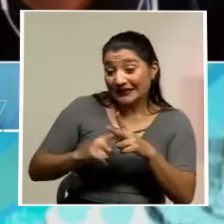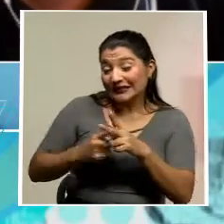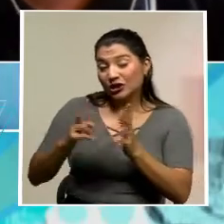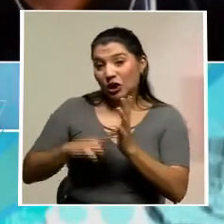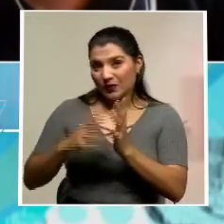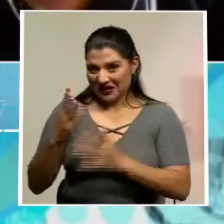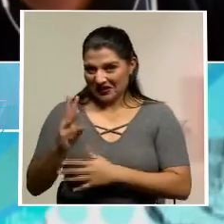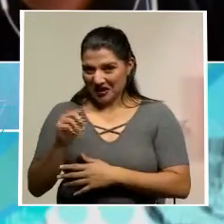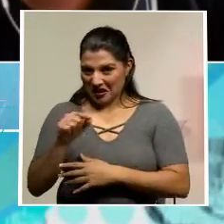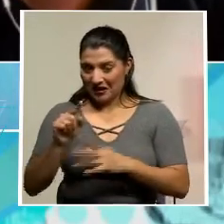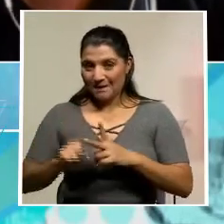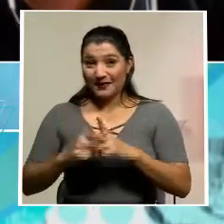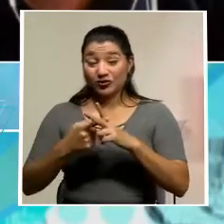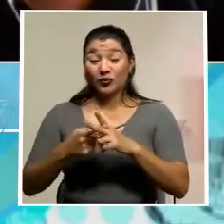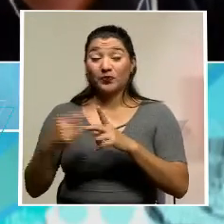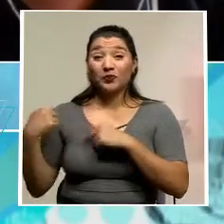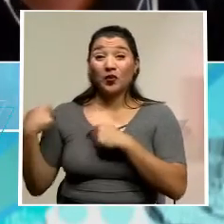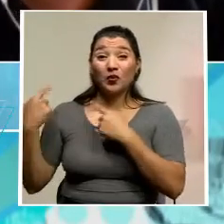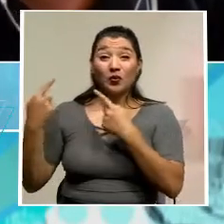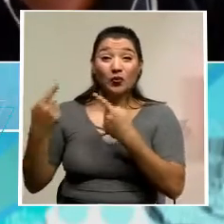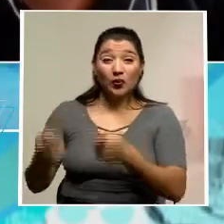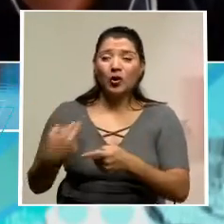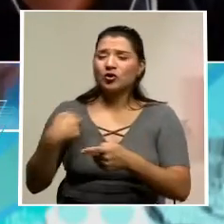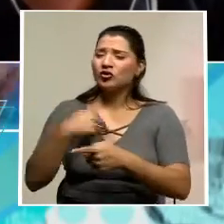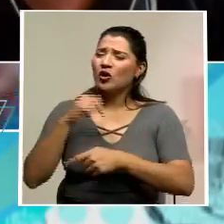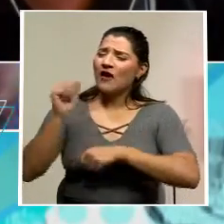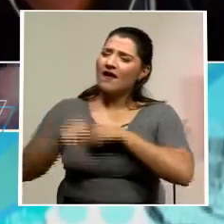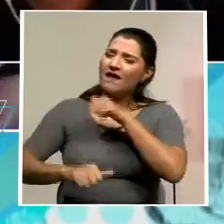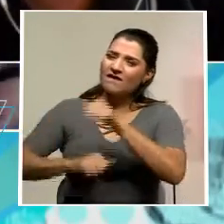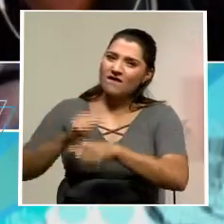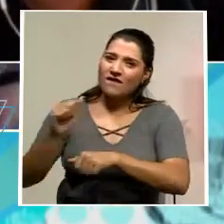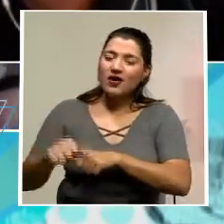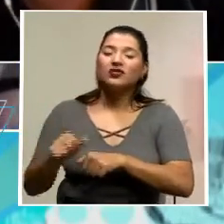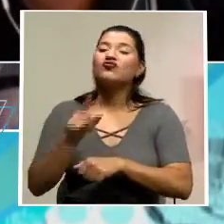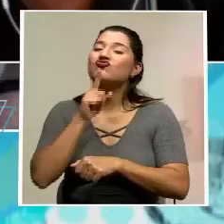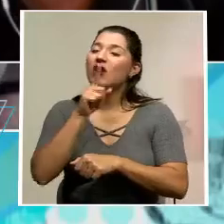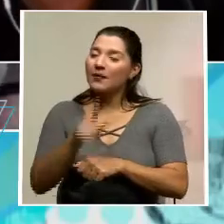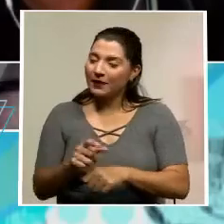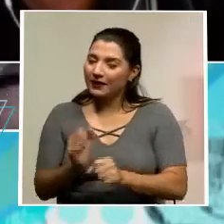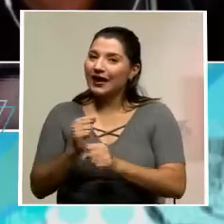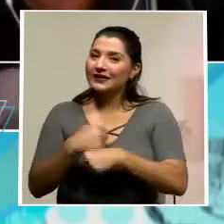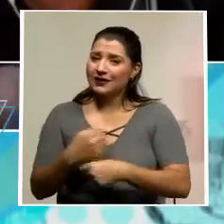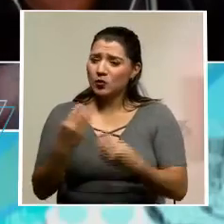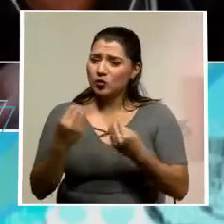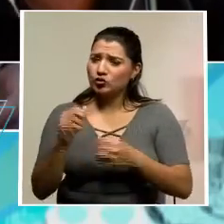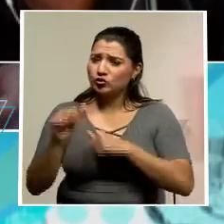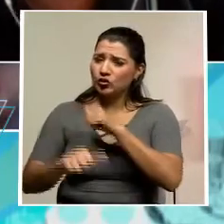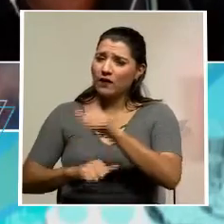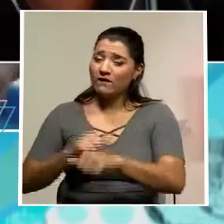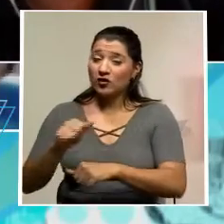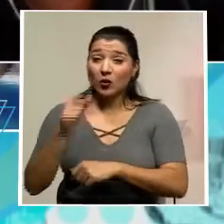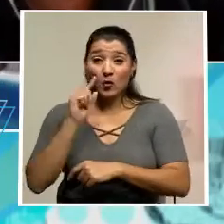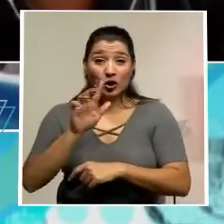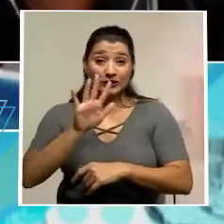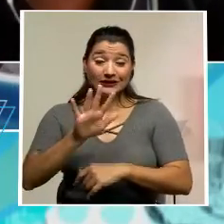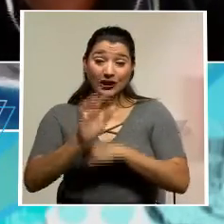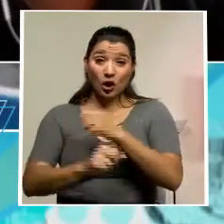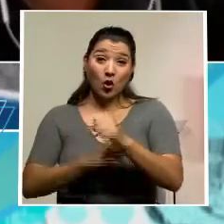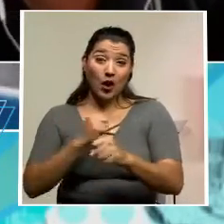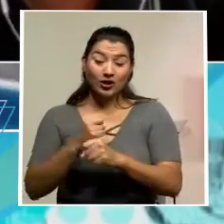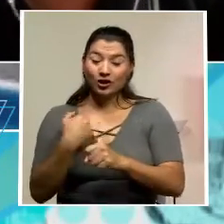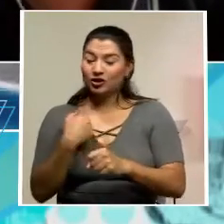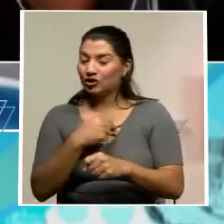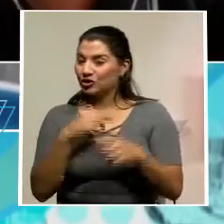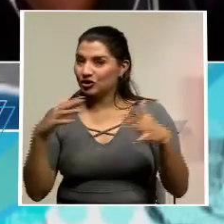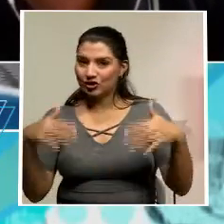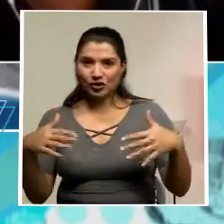lo dijo, en todo este tiempo, a pesar de nuestro esfuerzo, ¿verdad? Que realmente ha sido esfuerzo de más de 5 años trabajando en esto, no hemos